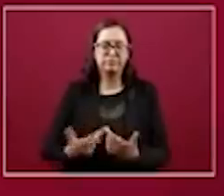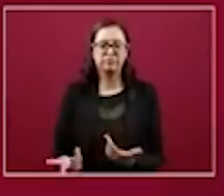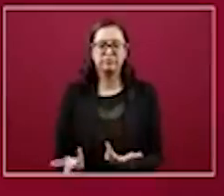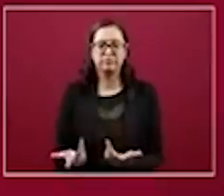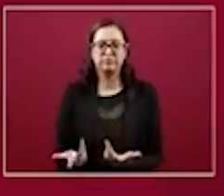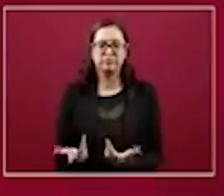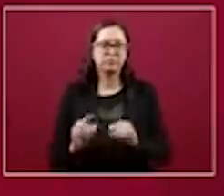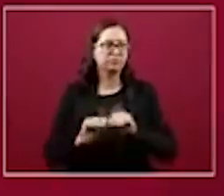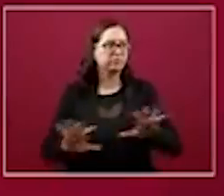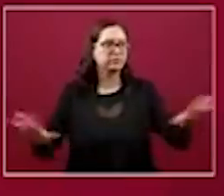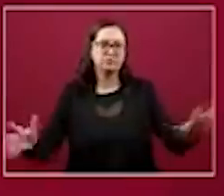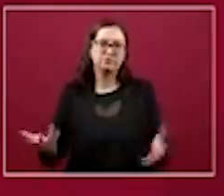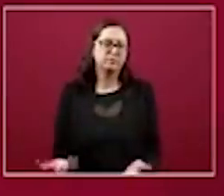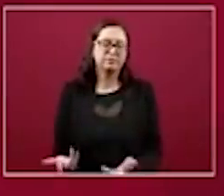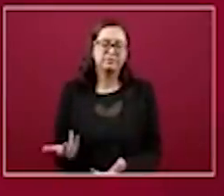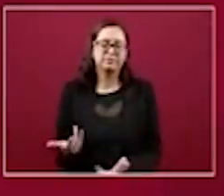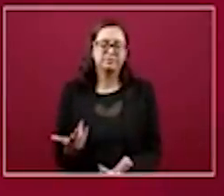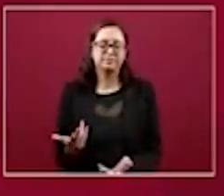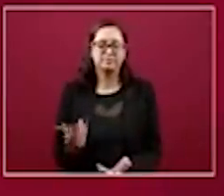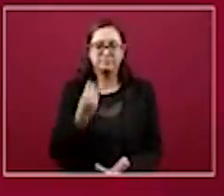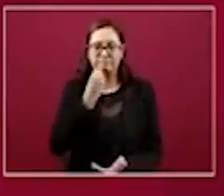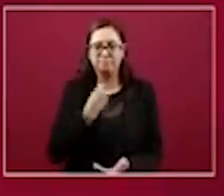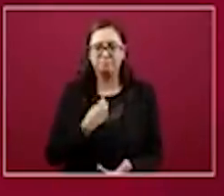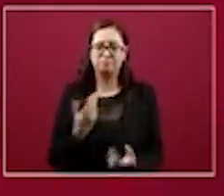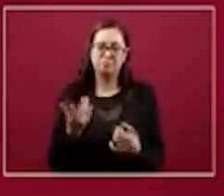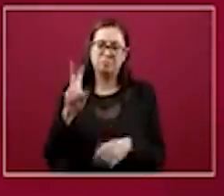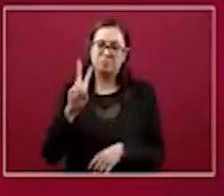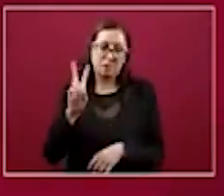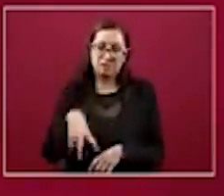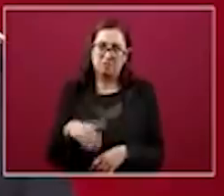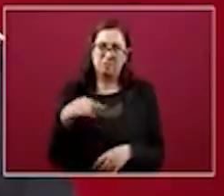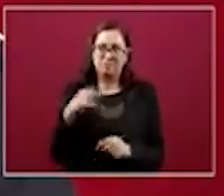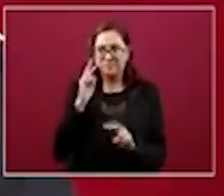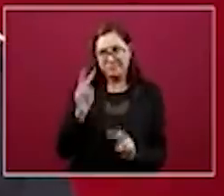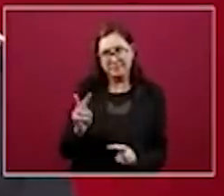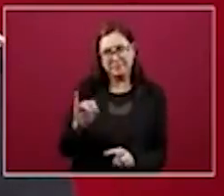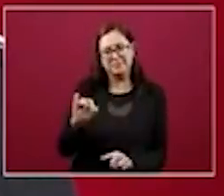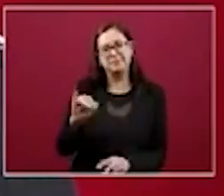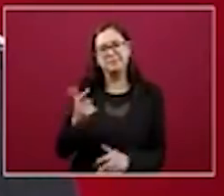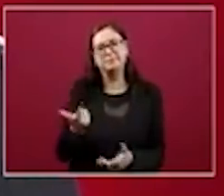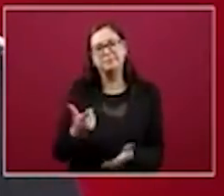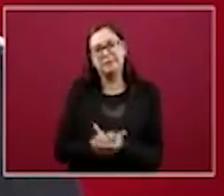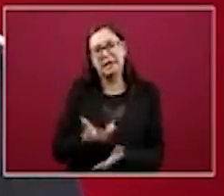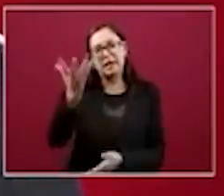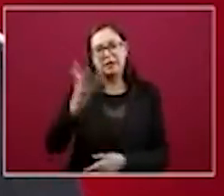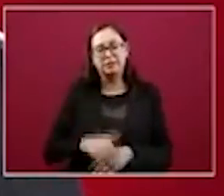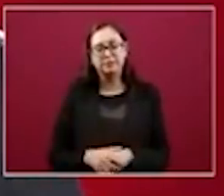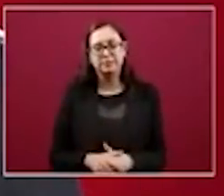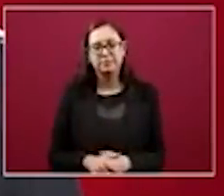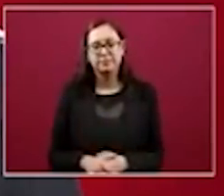a los distribuidores, y esto desde luego impacta en el consumidor final.